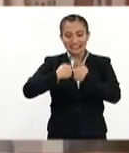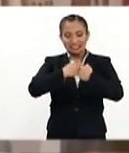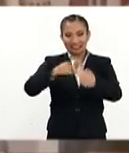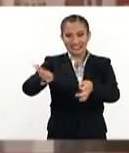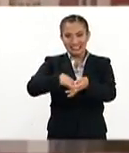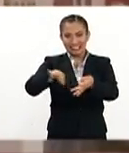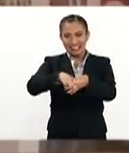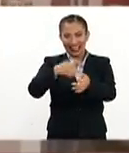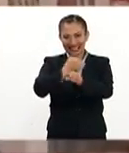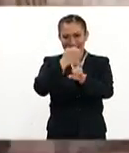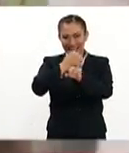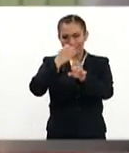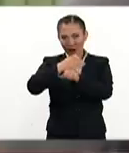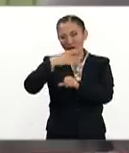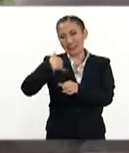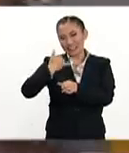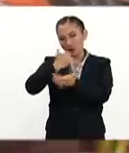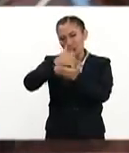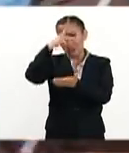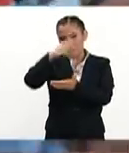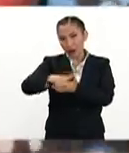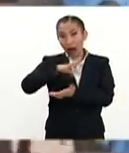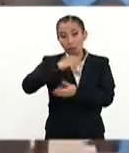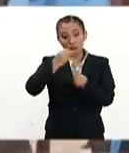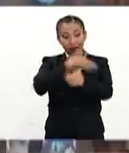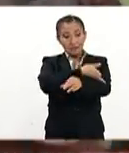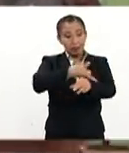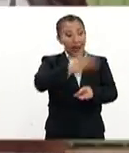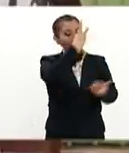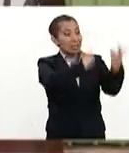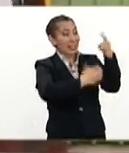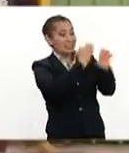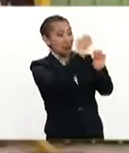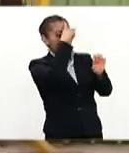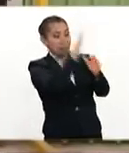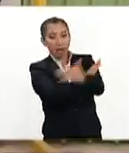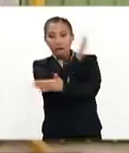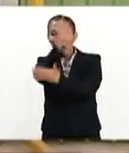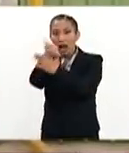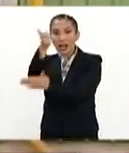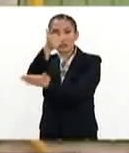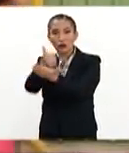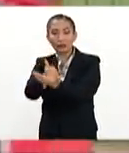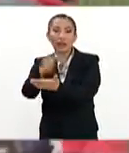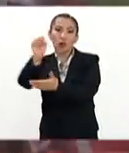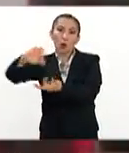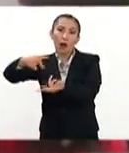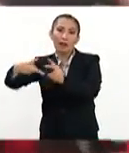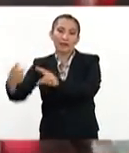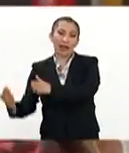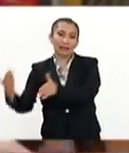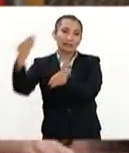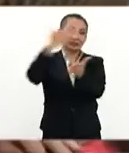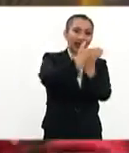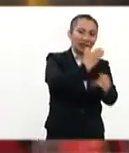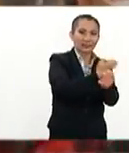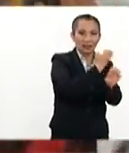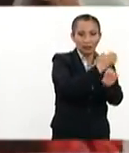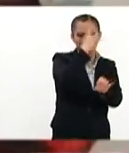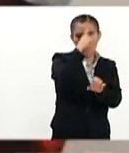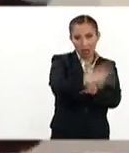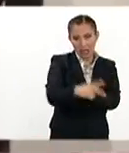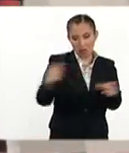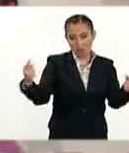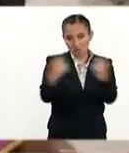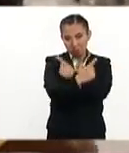las dos entidades. Cabe destacar que pues hay muchas familias que vienen del Estado de México a la ciudad y de la Ciudad de México al Estado de México,